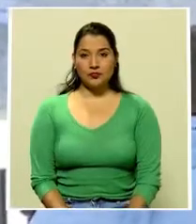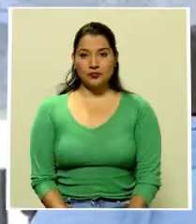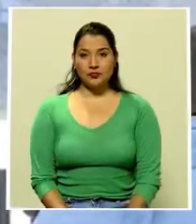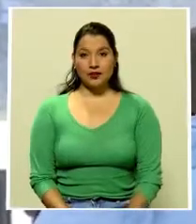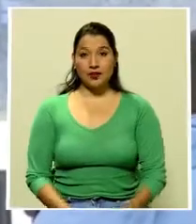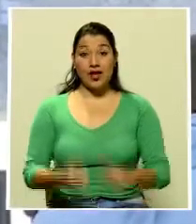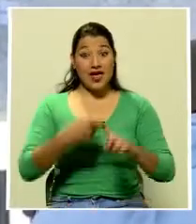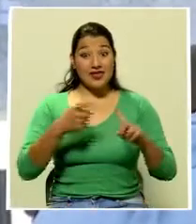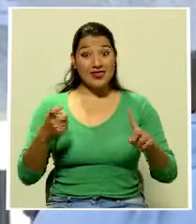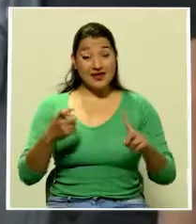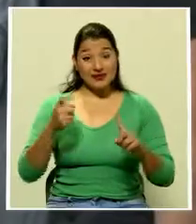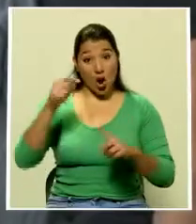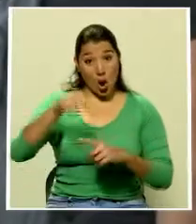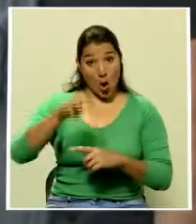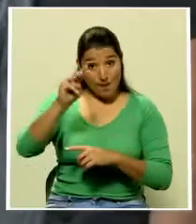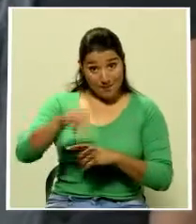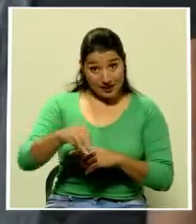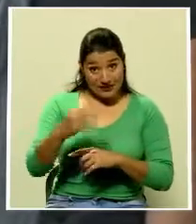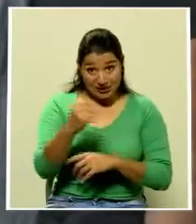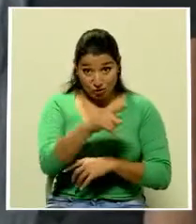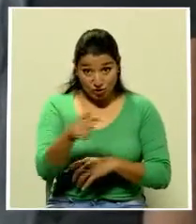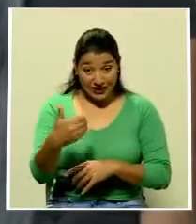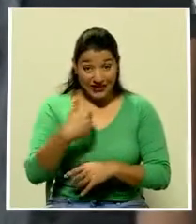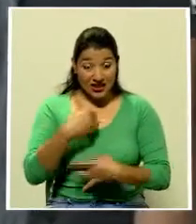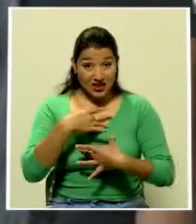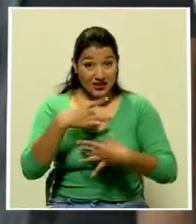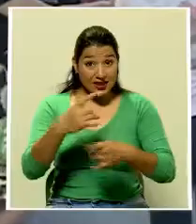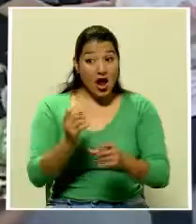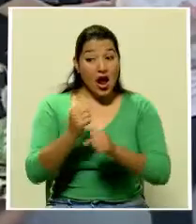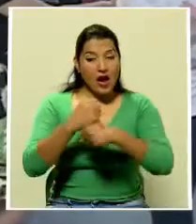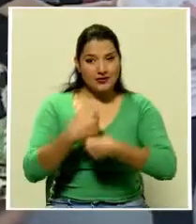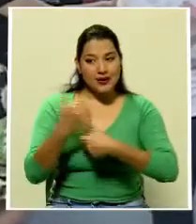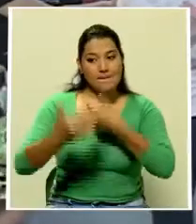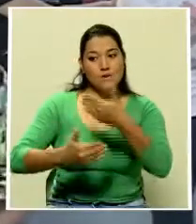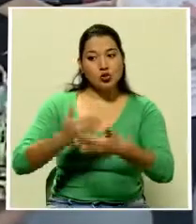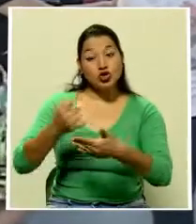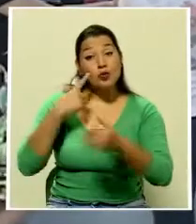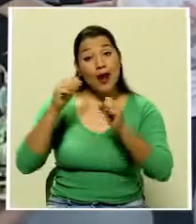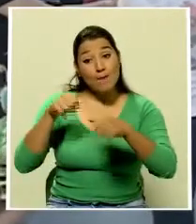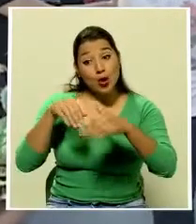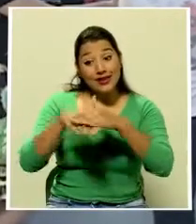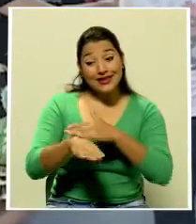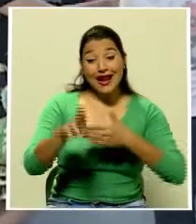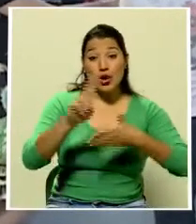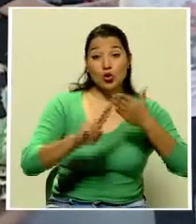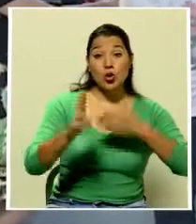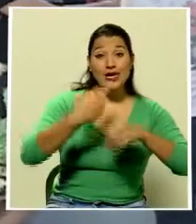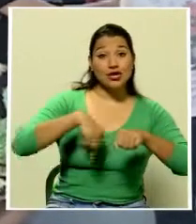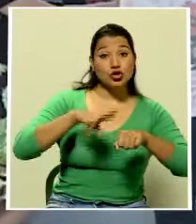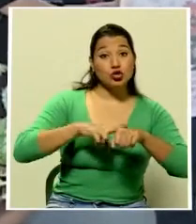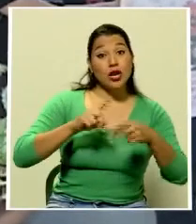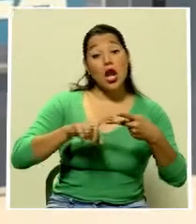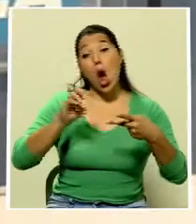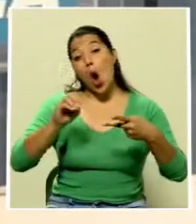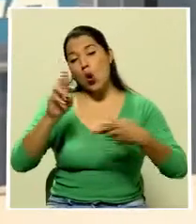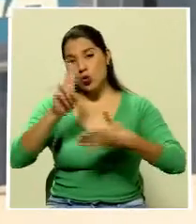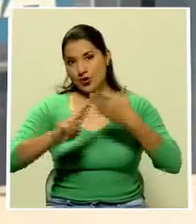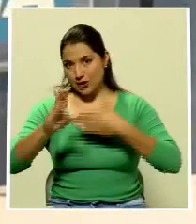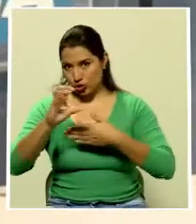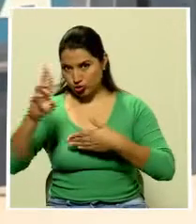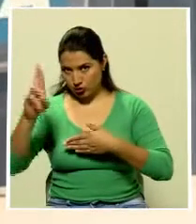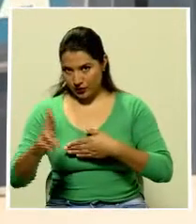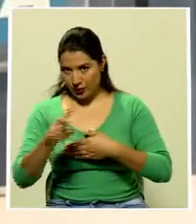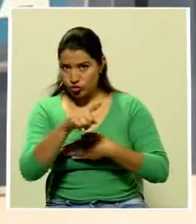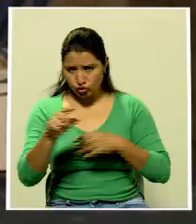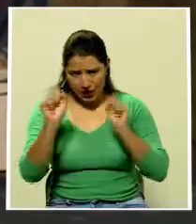A partir de este martes, las personas interesadas en realizar el proceso de admisión a la Universidad Nacional o a la Universidad de Costa Rica podrán